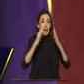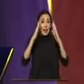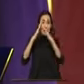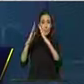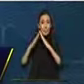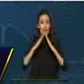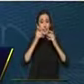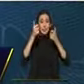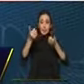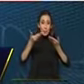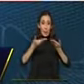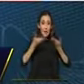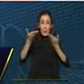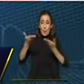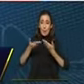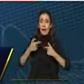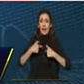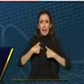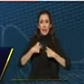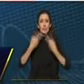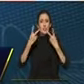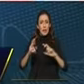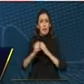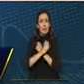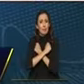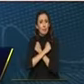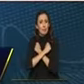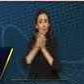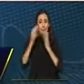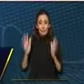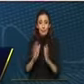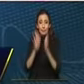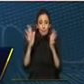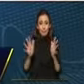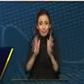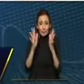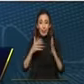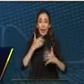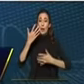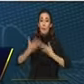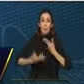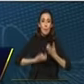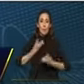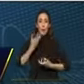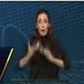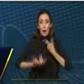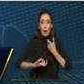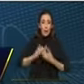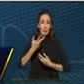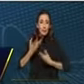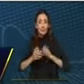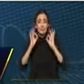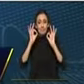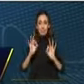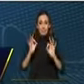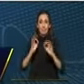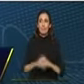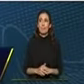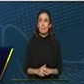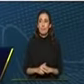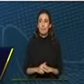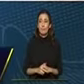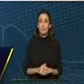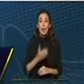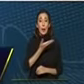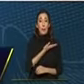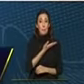qué amor la gente? Y ellas lo hacen con tanto entusiasmo y con tanto amor al prójimo como debe ser.